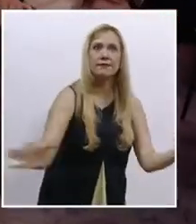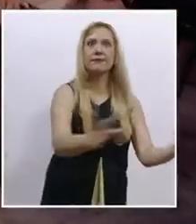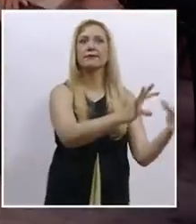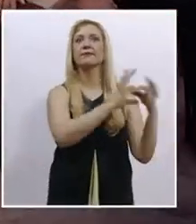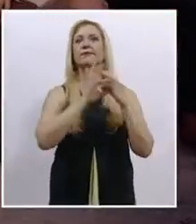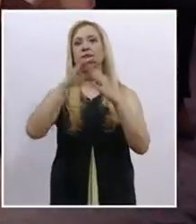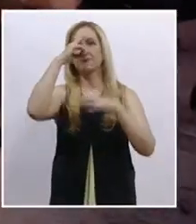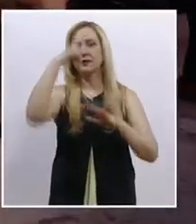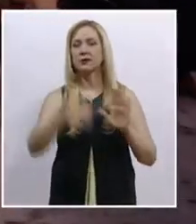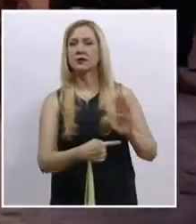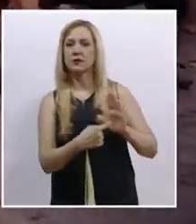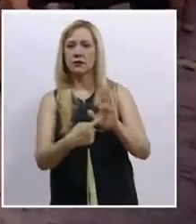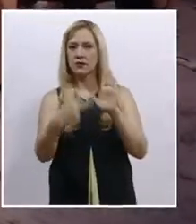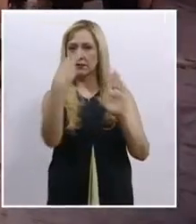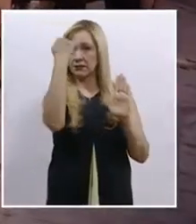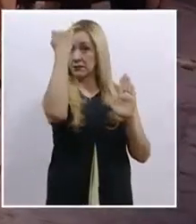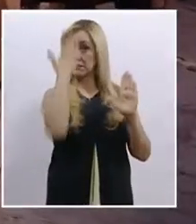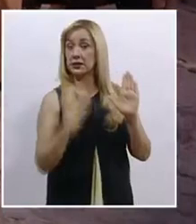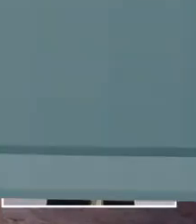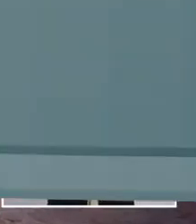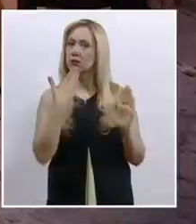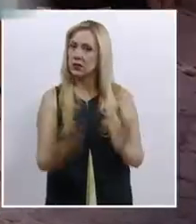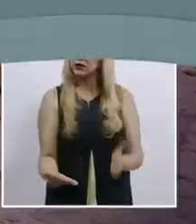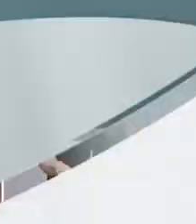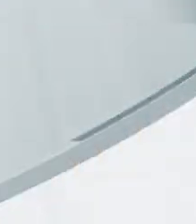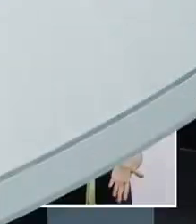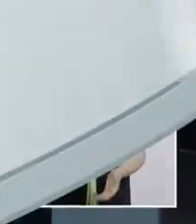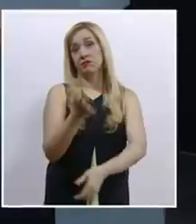públicos se deben a la sociedad.